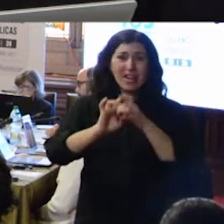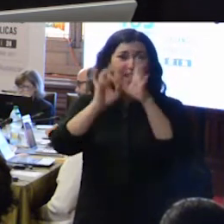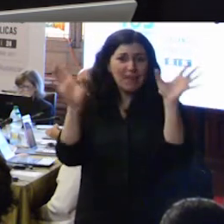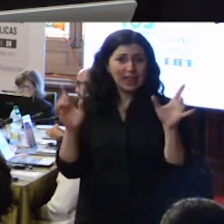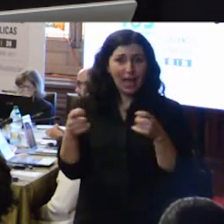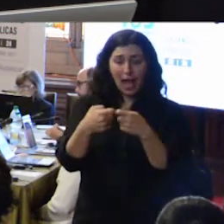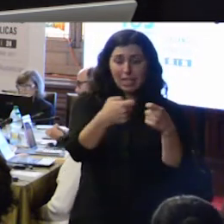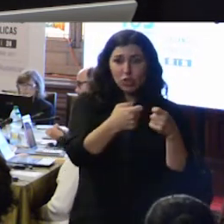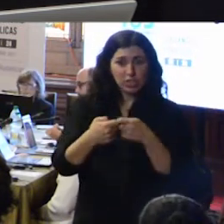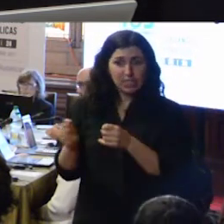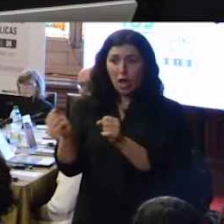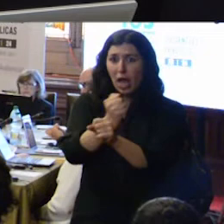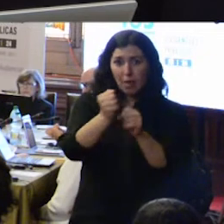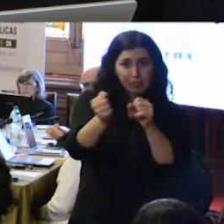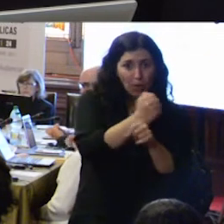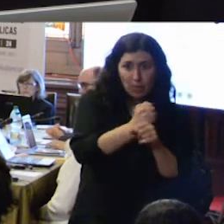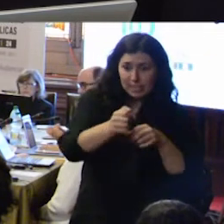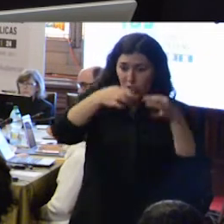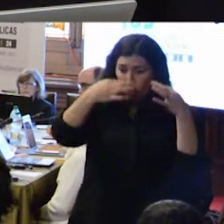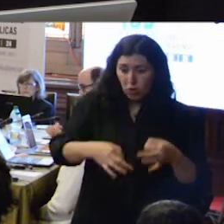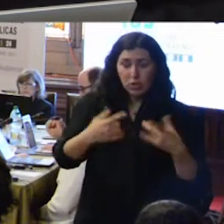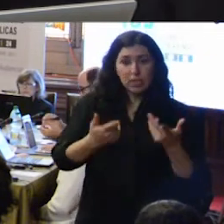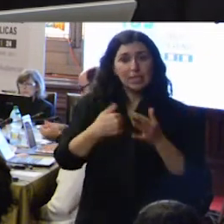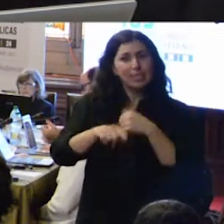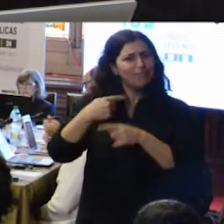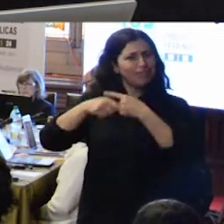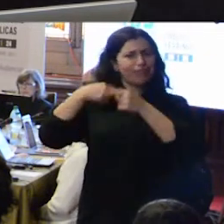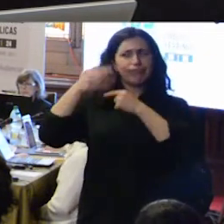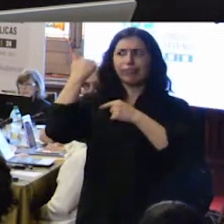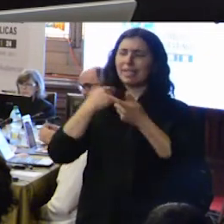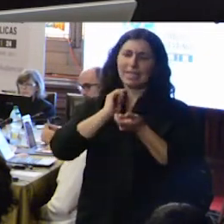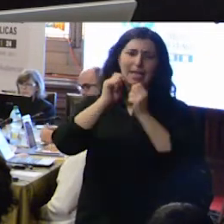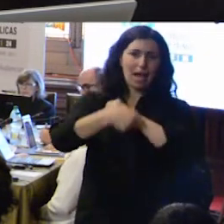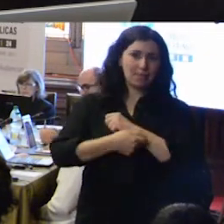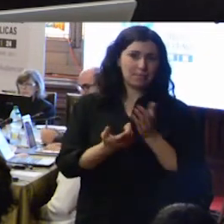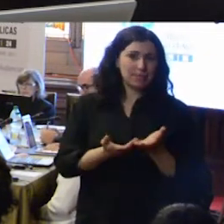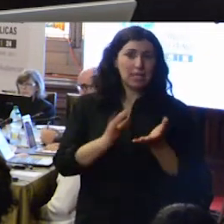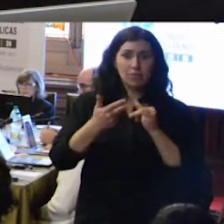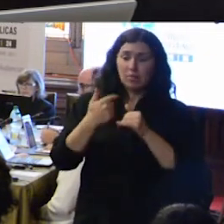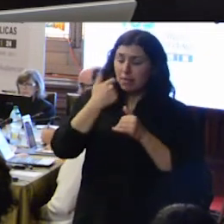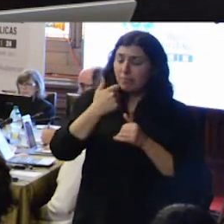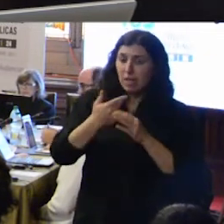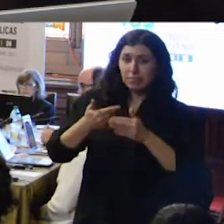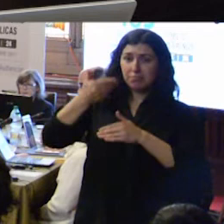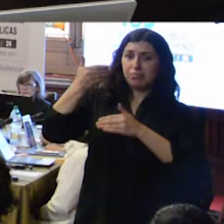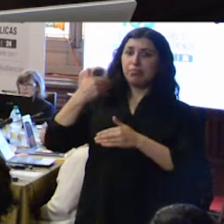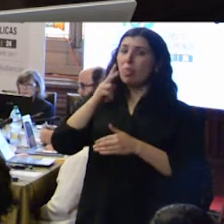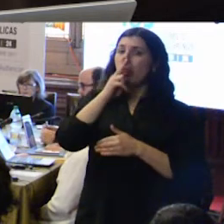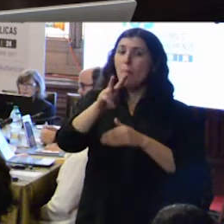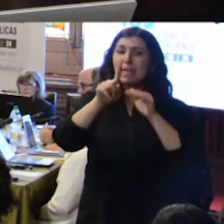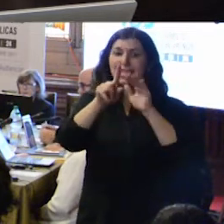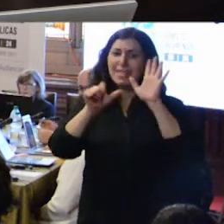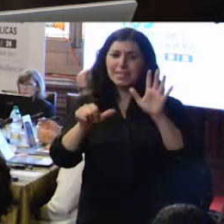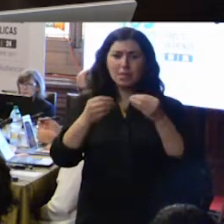asociación con la aprobación del Decreto Ejecutivo 62 del 30 de marzo del 2017, que aún más